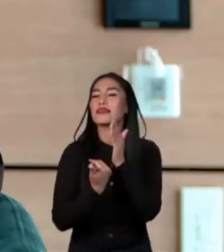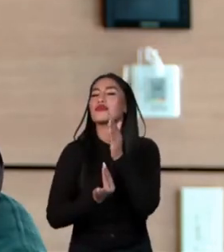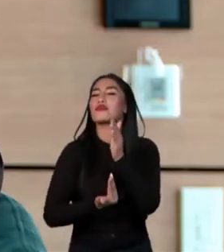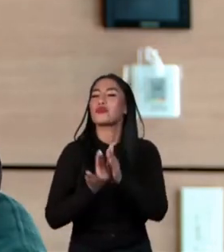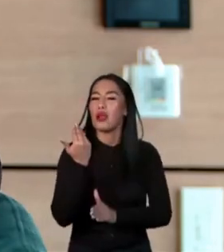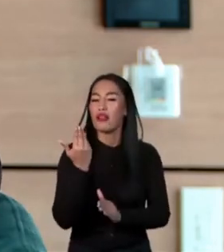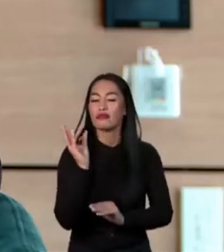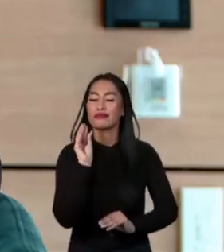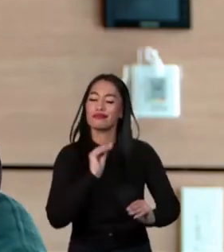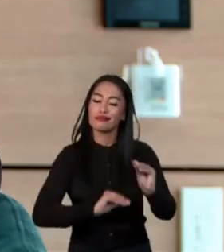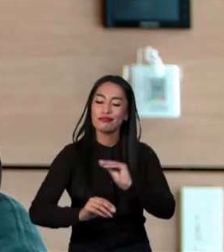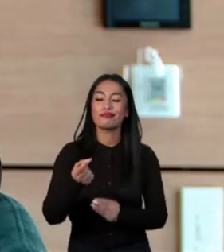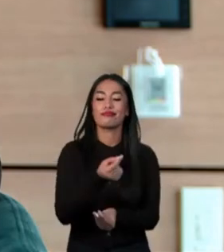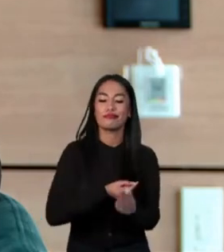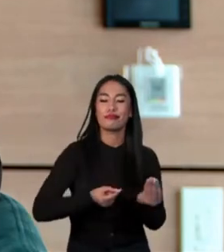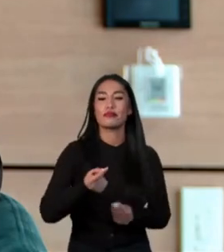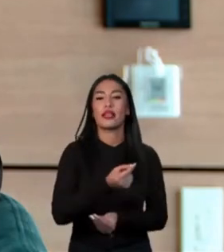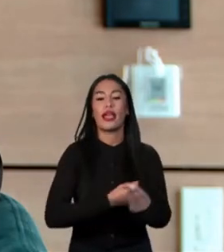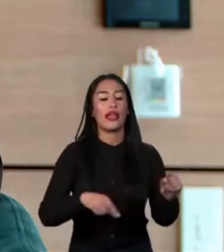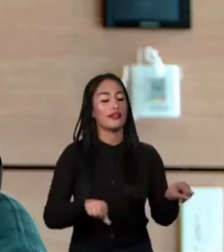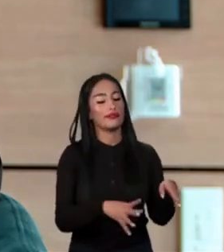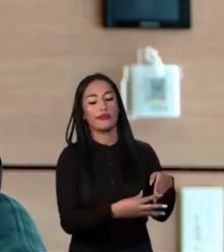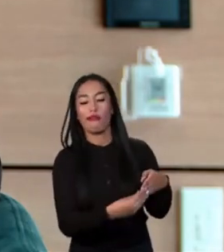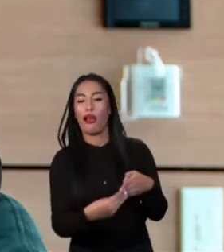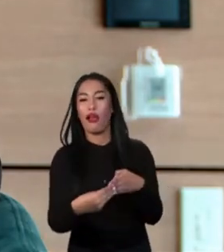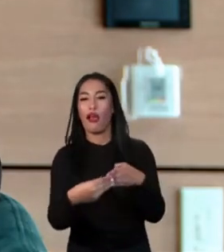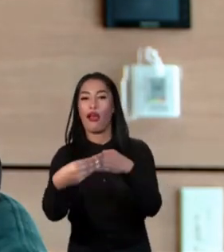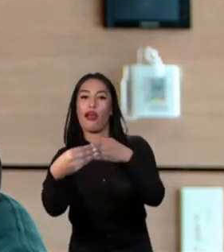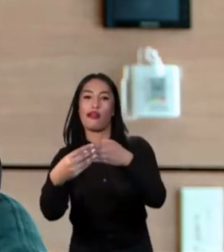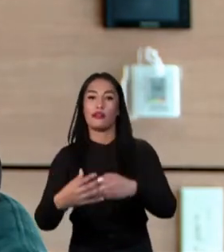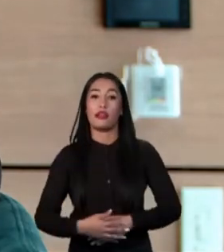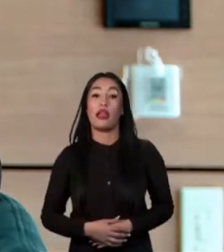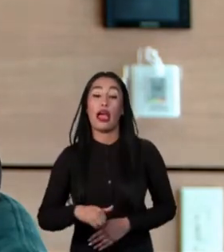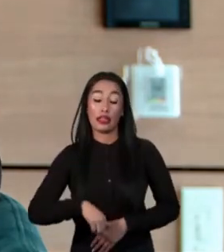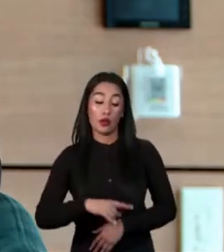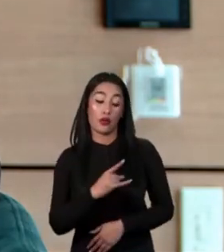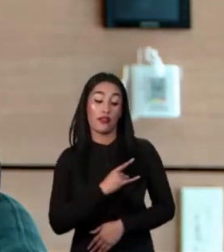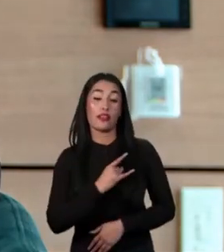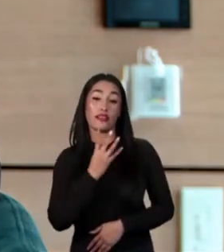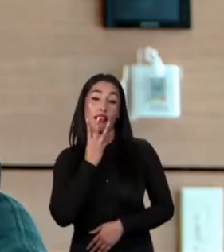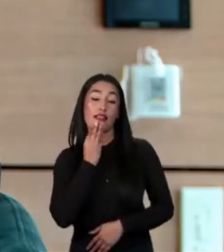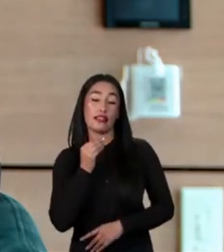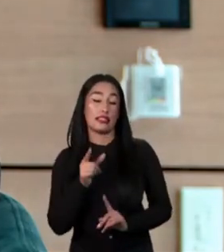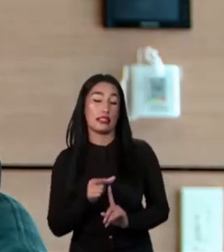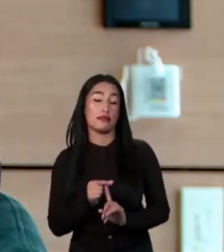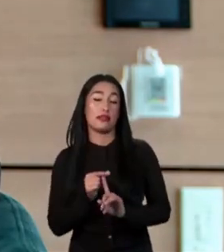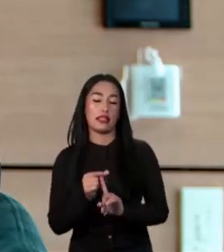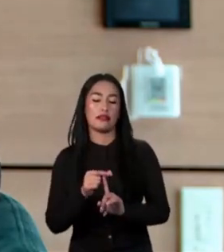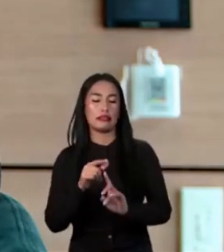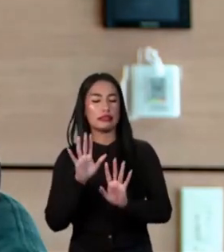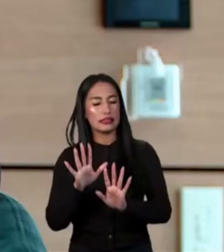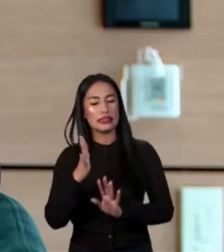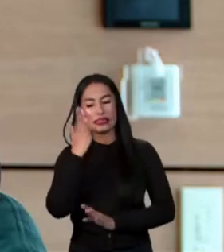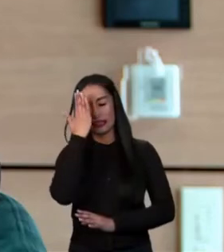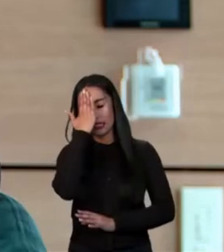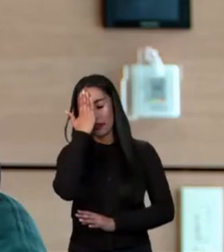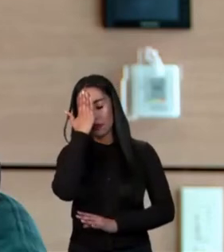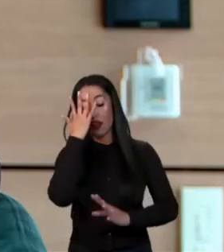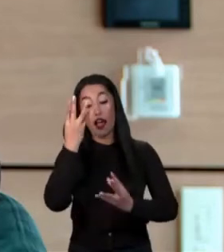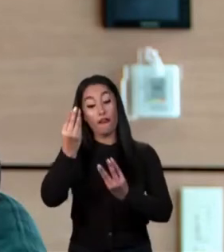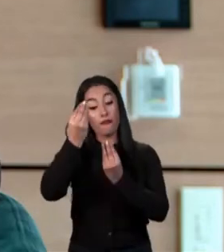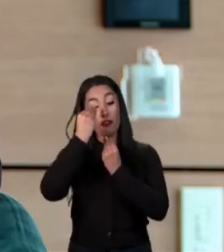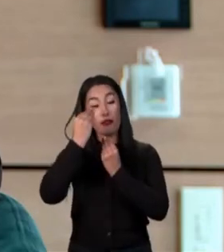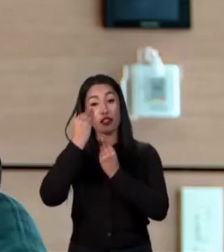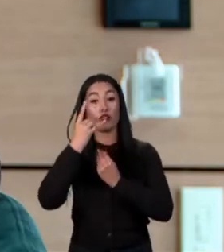creo que es muy clara y nosotros en particular es la universidad los andes reconocemos que la formación profesional es importante